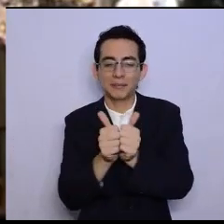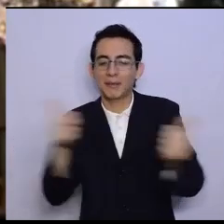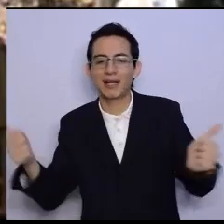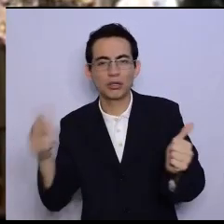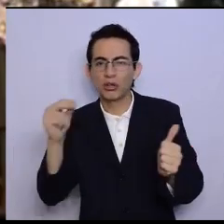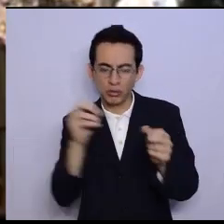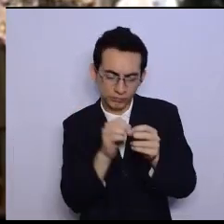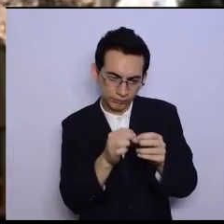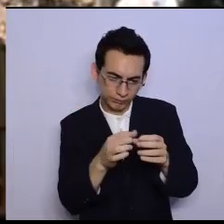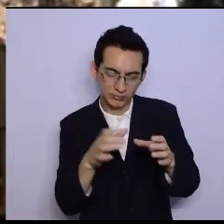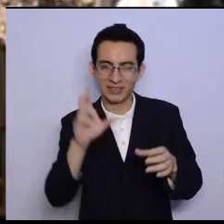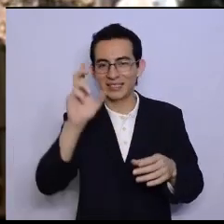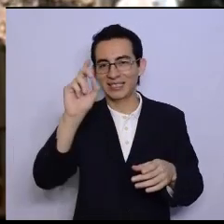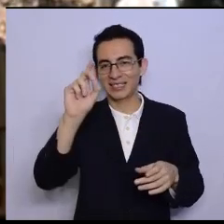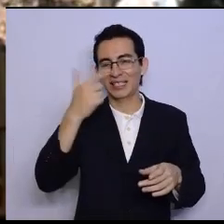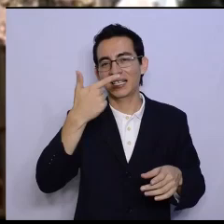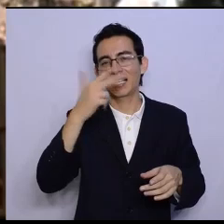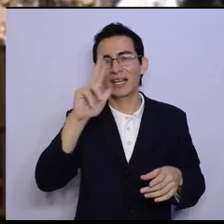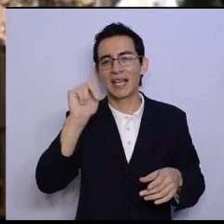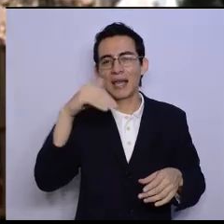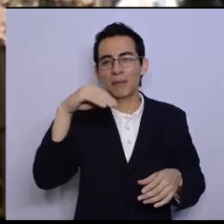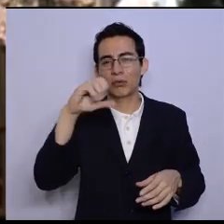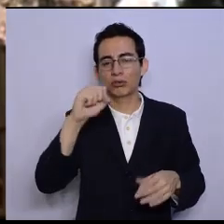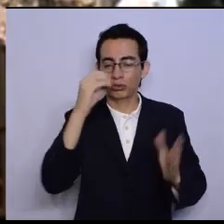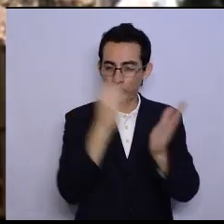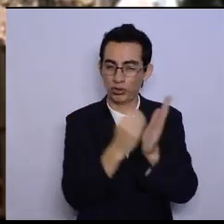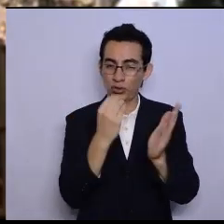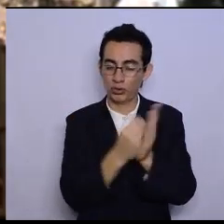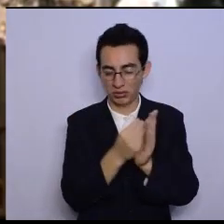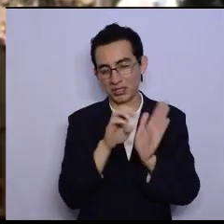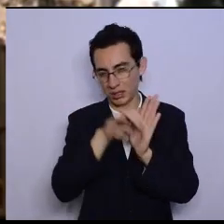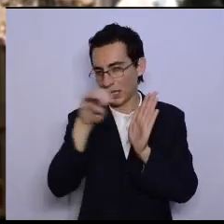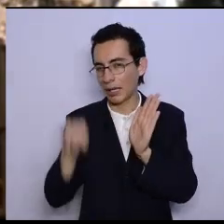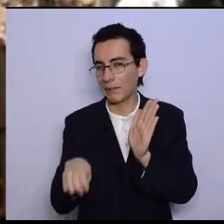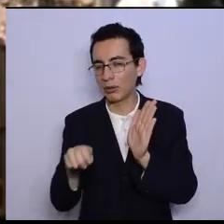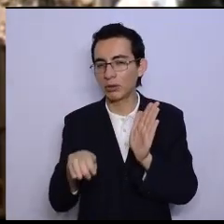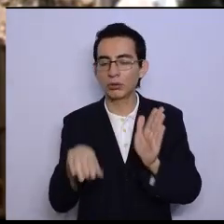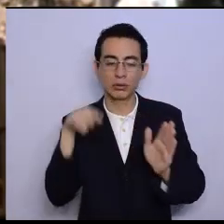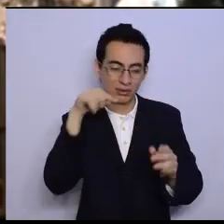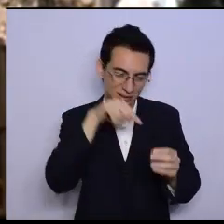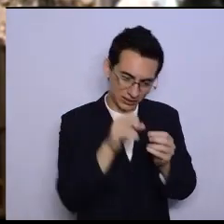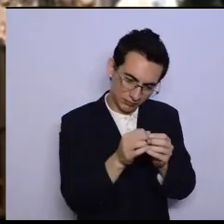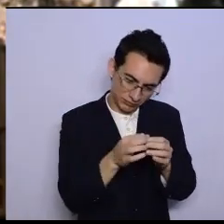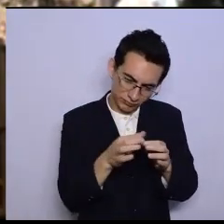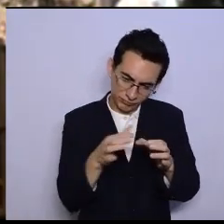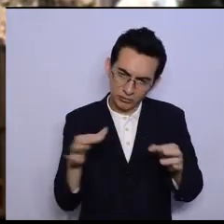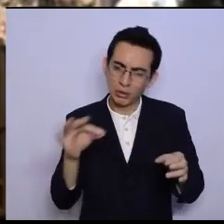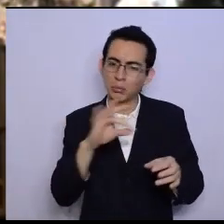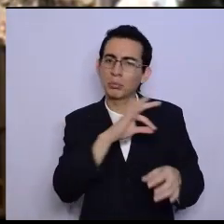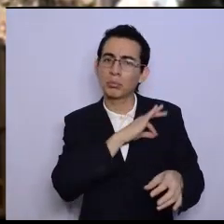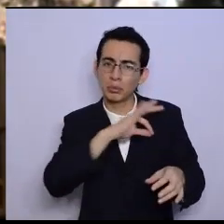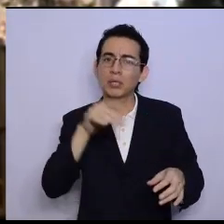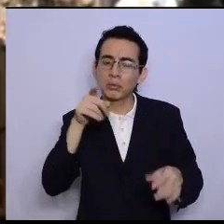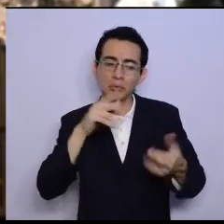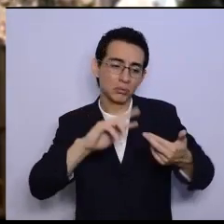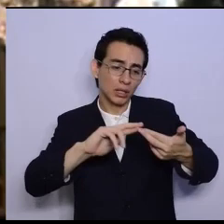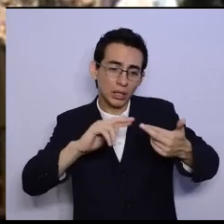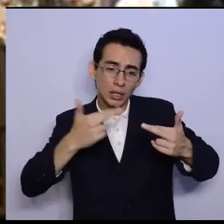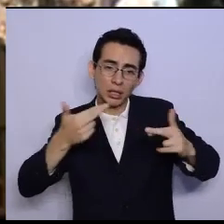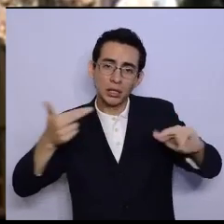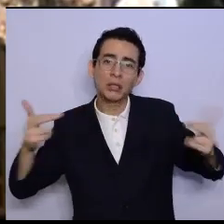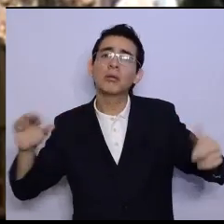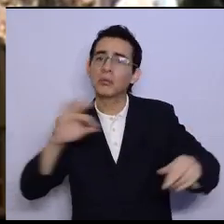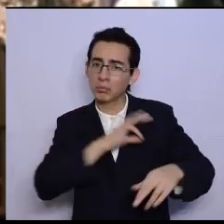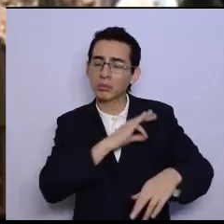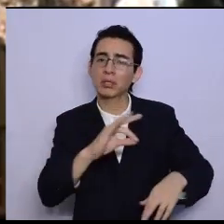Con 30 gramos de oro puro, se puede hacer un hilillo sin romperse de